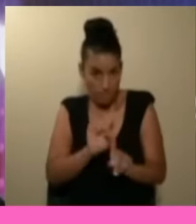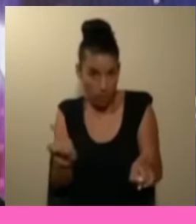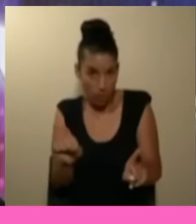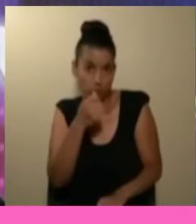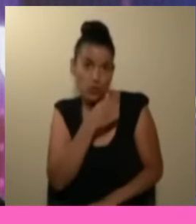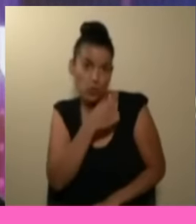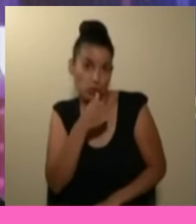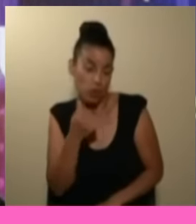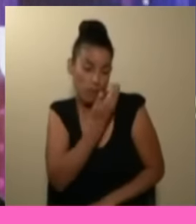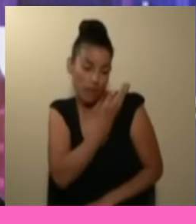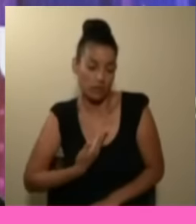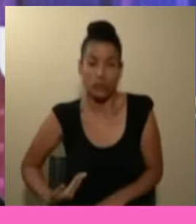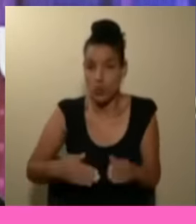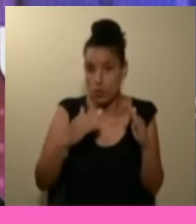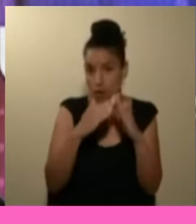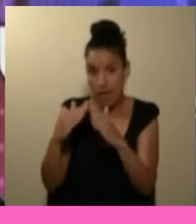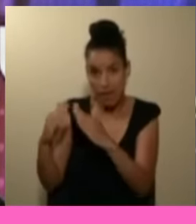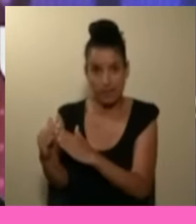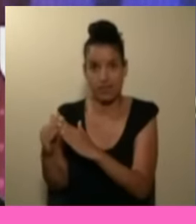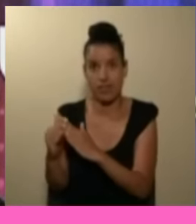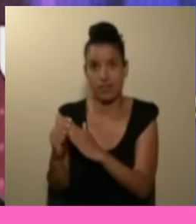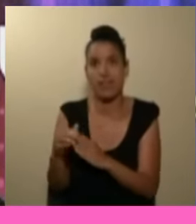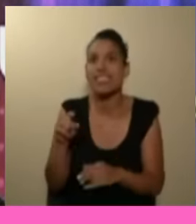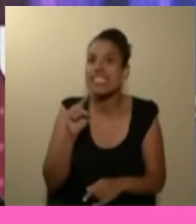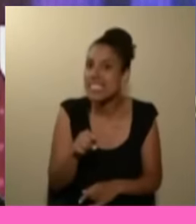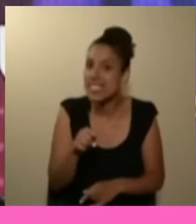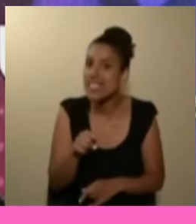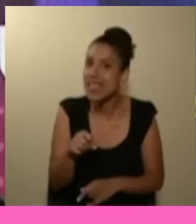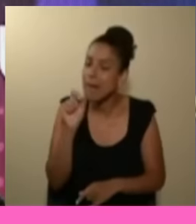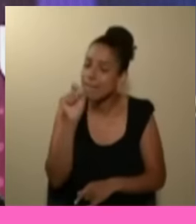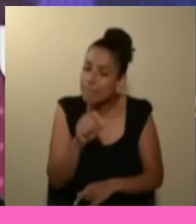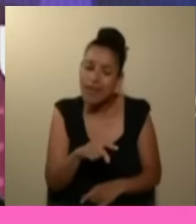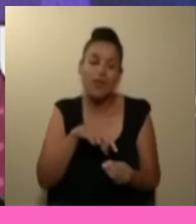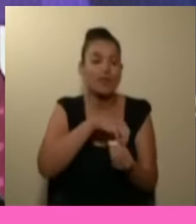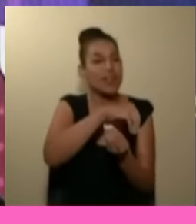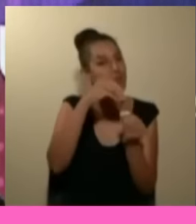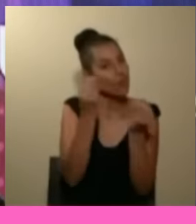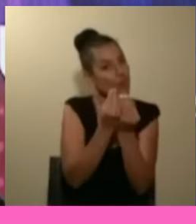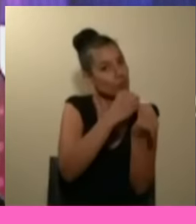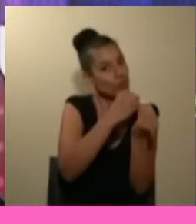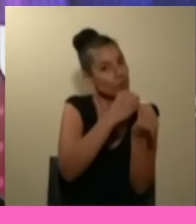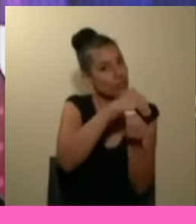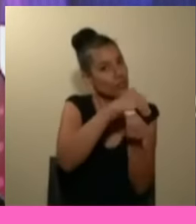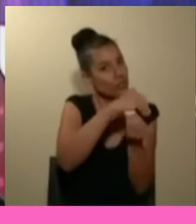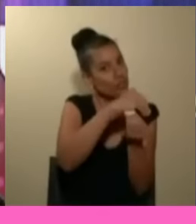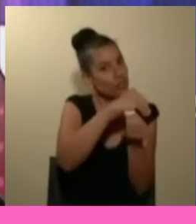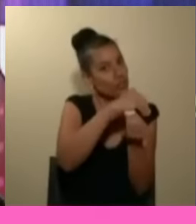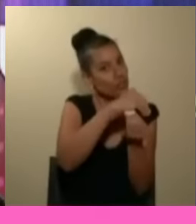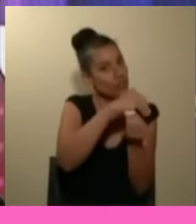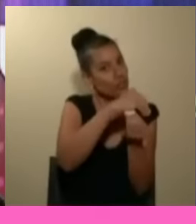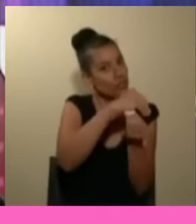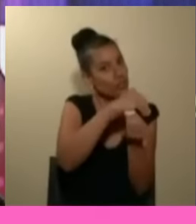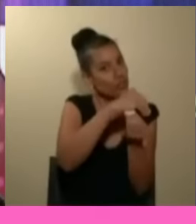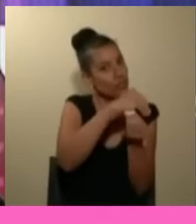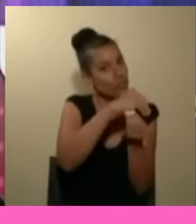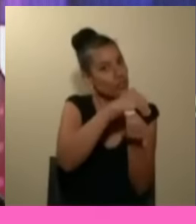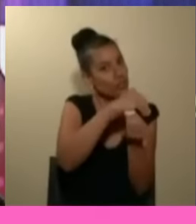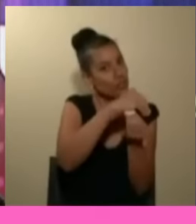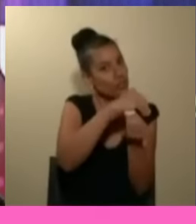daño importante para muchas familias. El gobierno plantea que gracias a la LUC ahora se va a poder alquilar sin